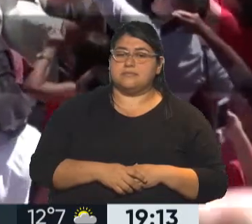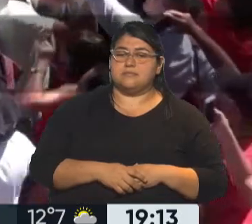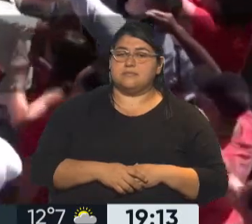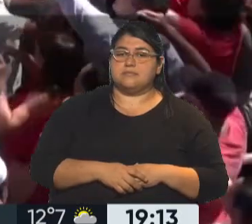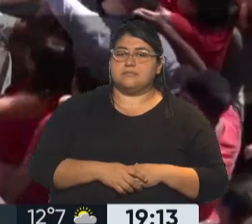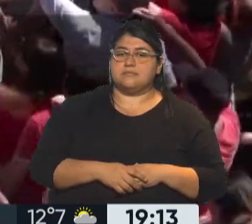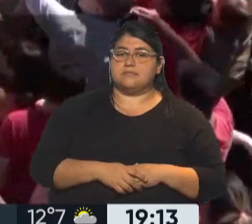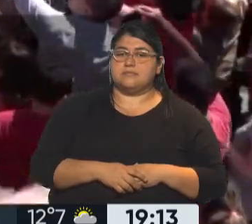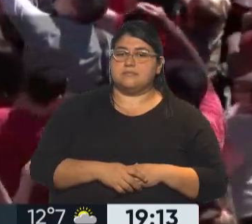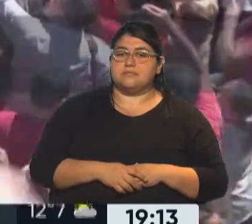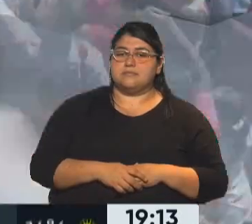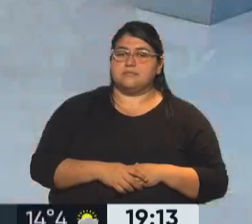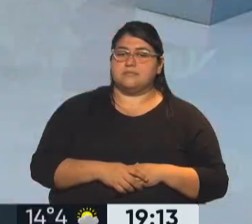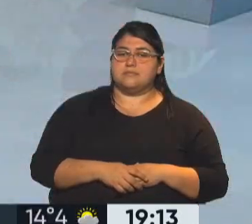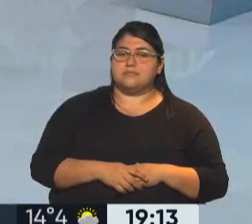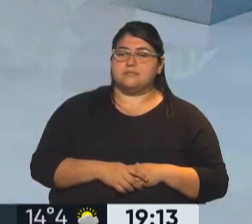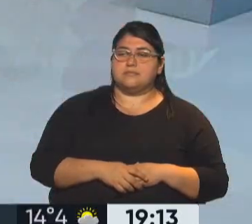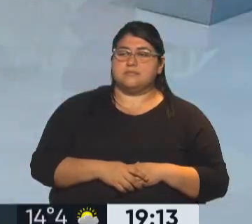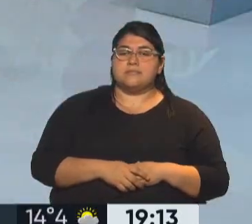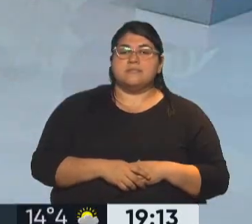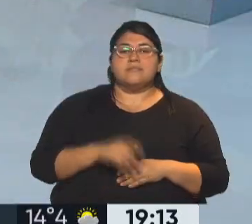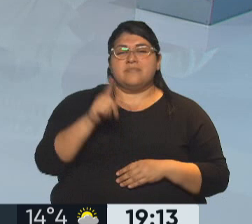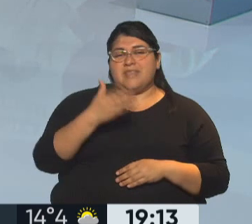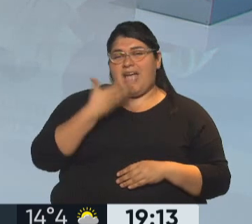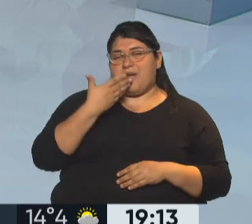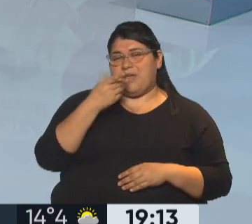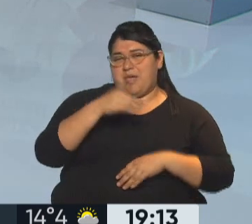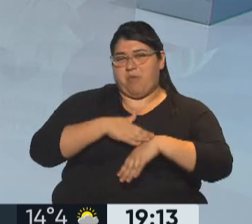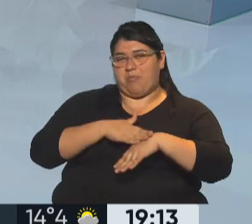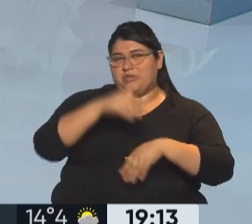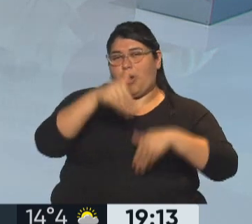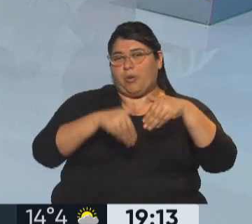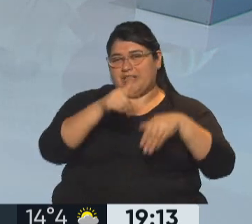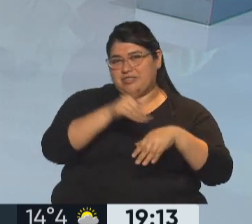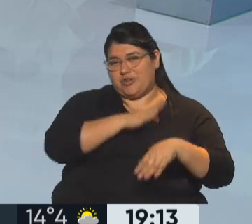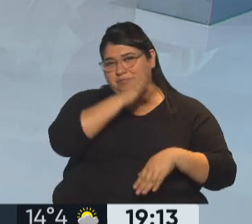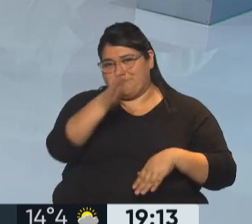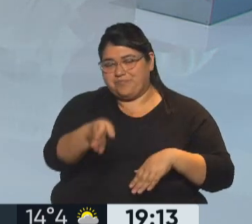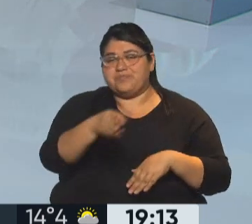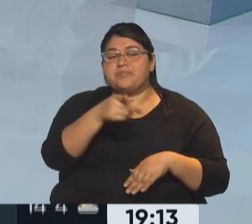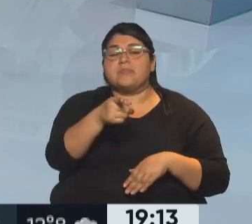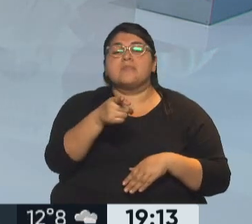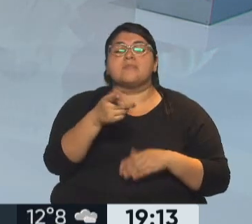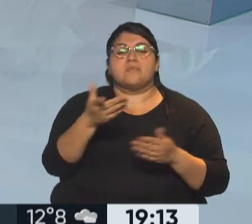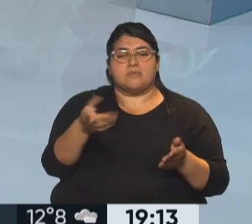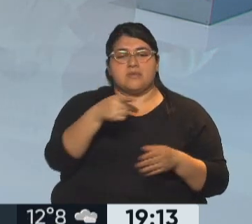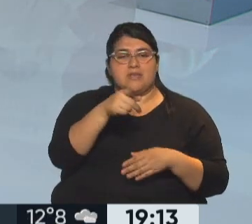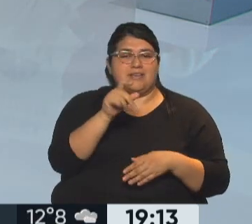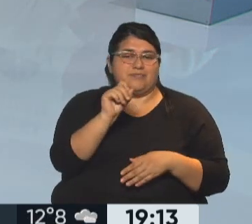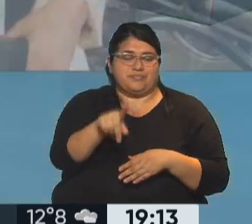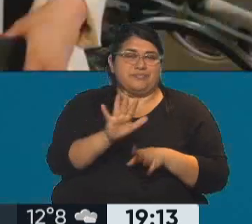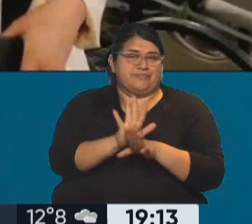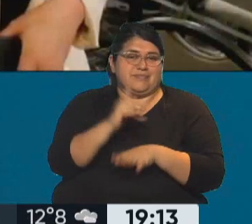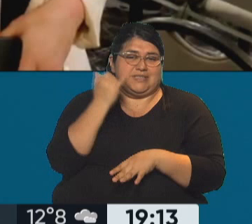La verdad así estamos Entonces el momento de la votación de Lula que se estira su diferencia